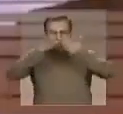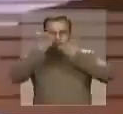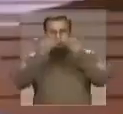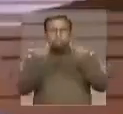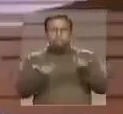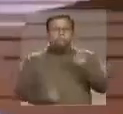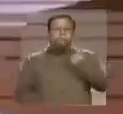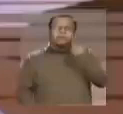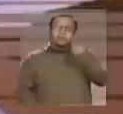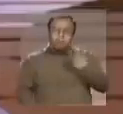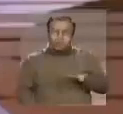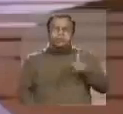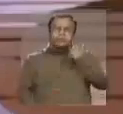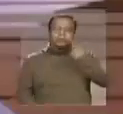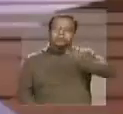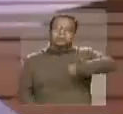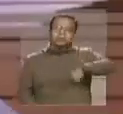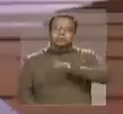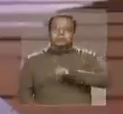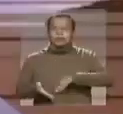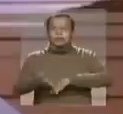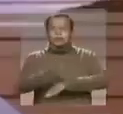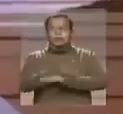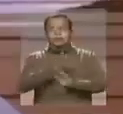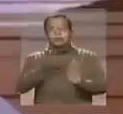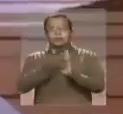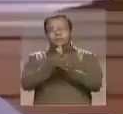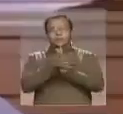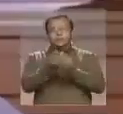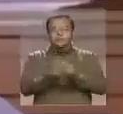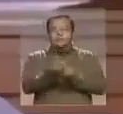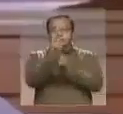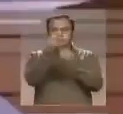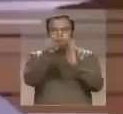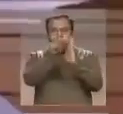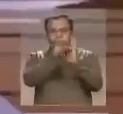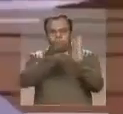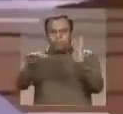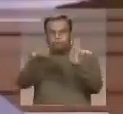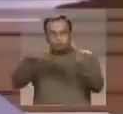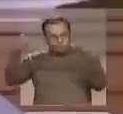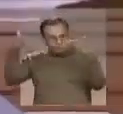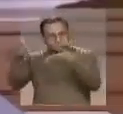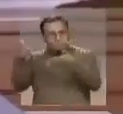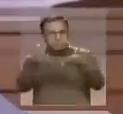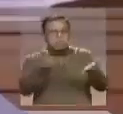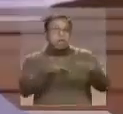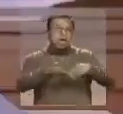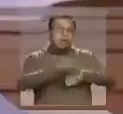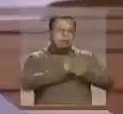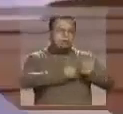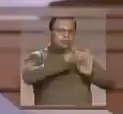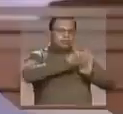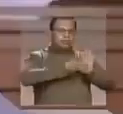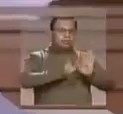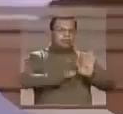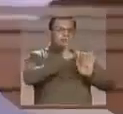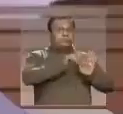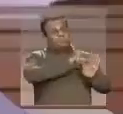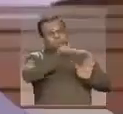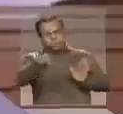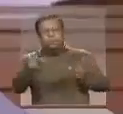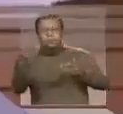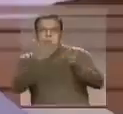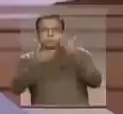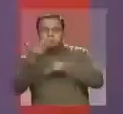yo sospecho que a eso se refería Evelyn cuando hablaba de políticas públicas objetivas, de tener mejores diagnósticos para hacer políticas mejor